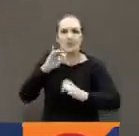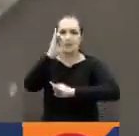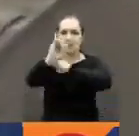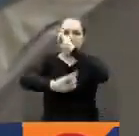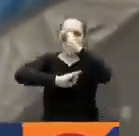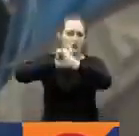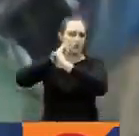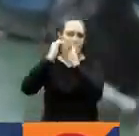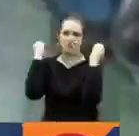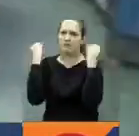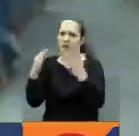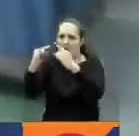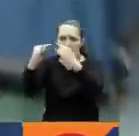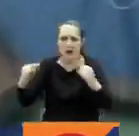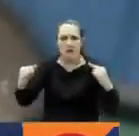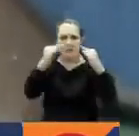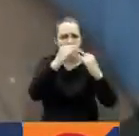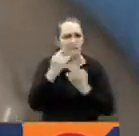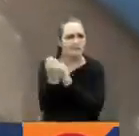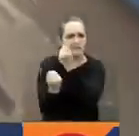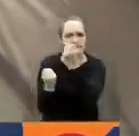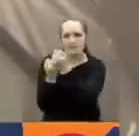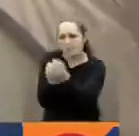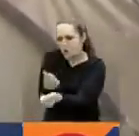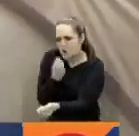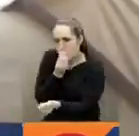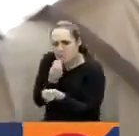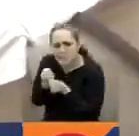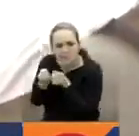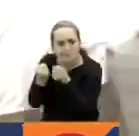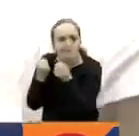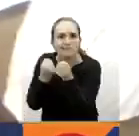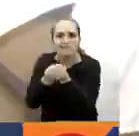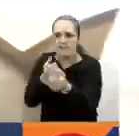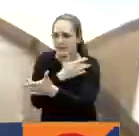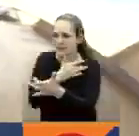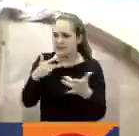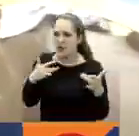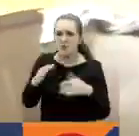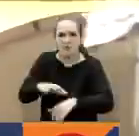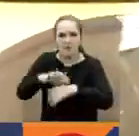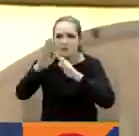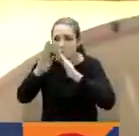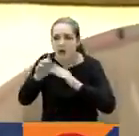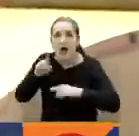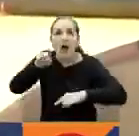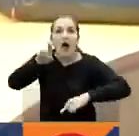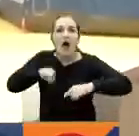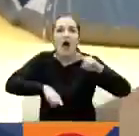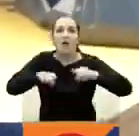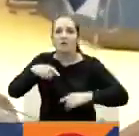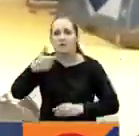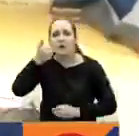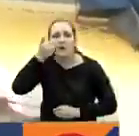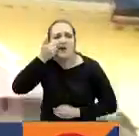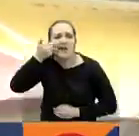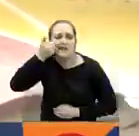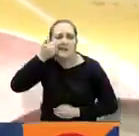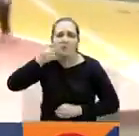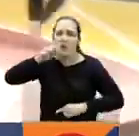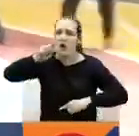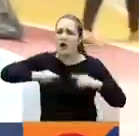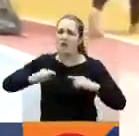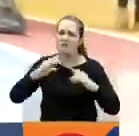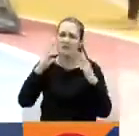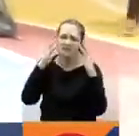internacionales y también se les estaba brindando asistencia en salud porque algunos de ellos han presentado algunos quebrantos en